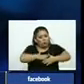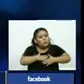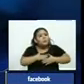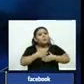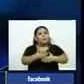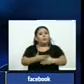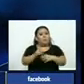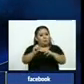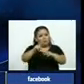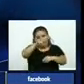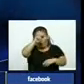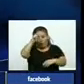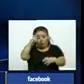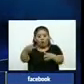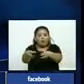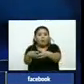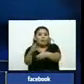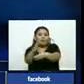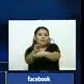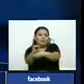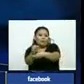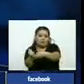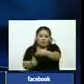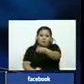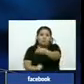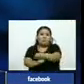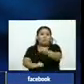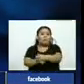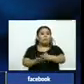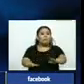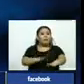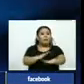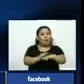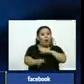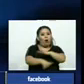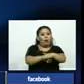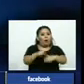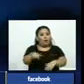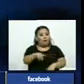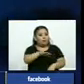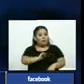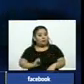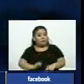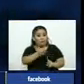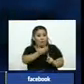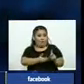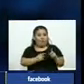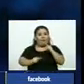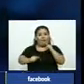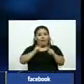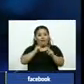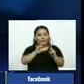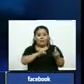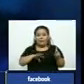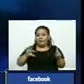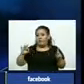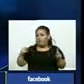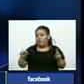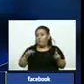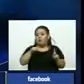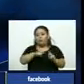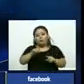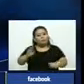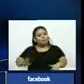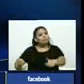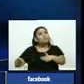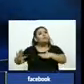Comisión Internacional contra la Impunidad de las CICIGES para combatir la corrupción en El Salvador. El jefe fiscal apunta que ese es un